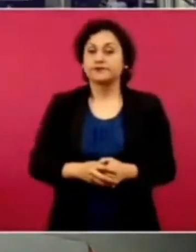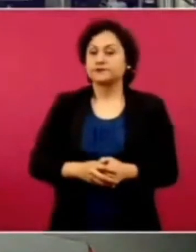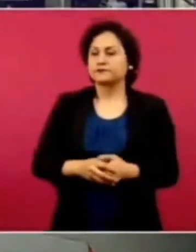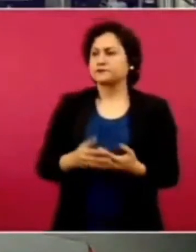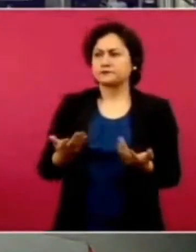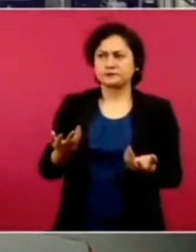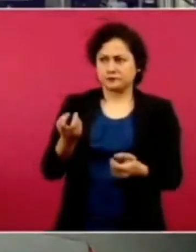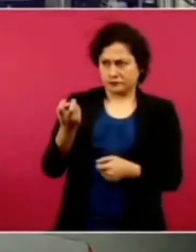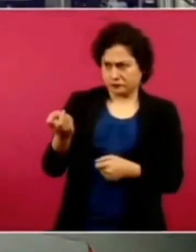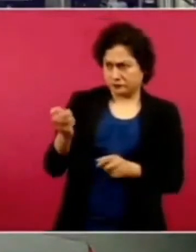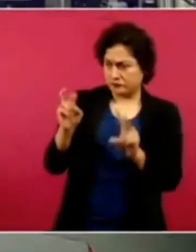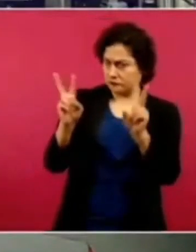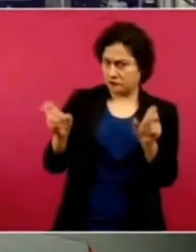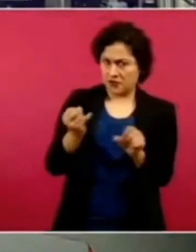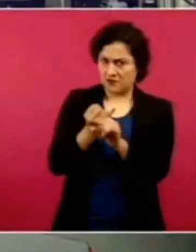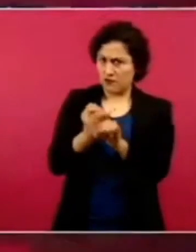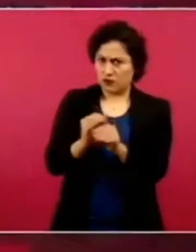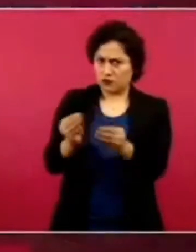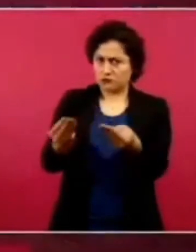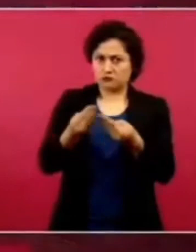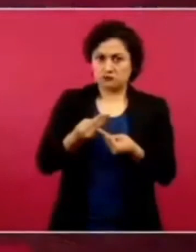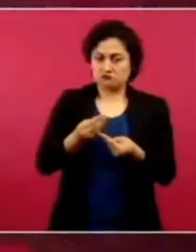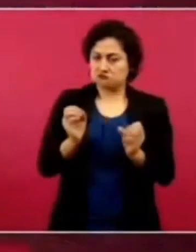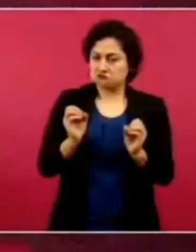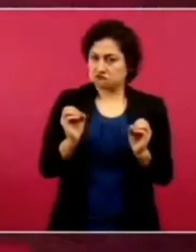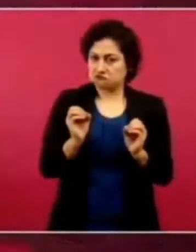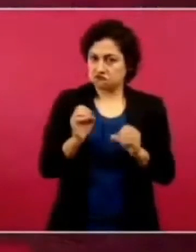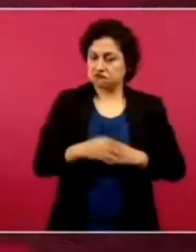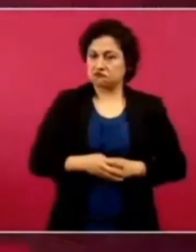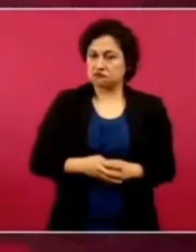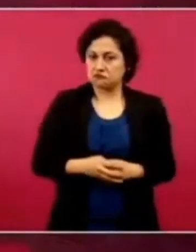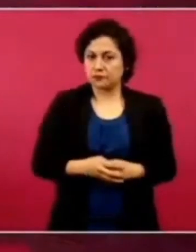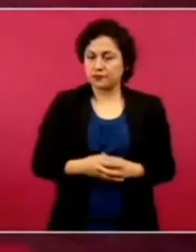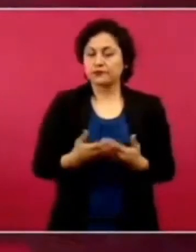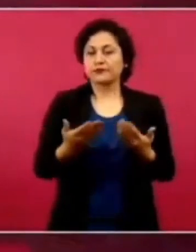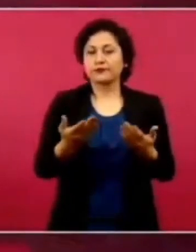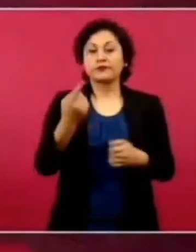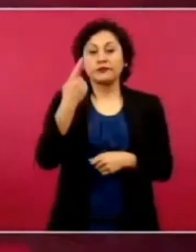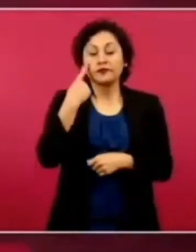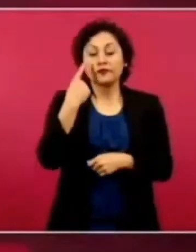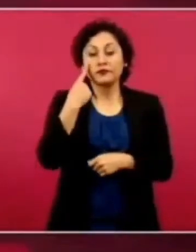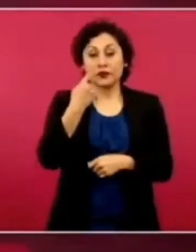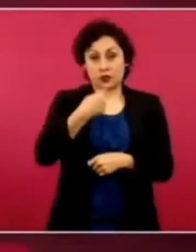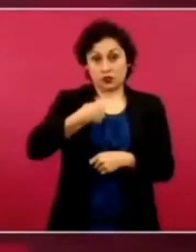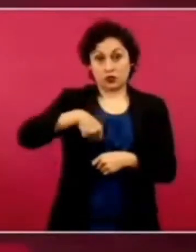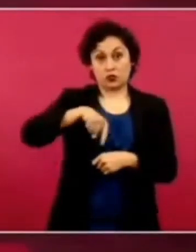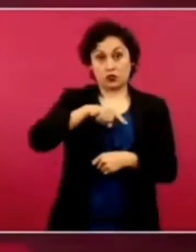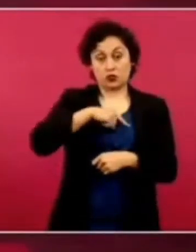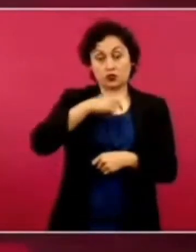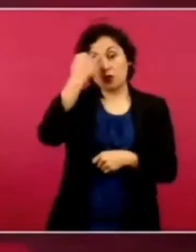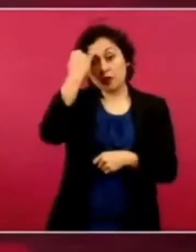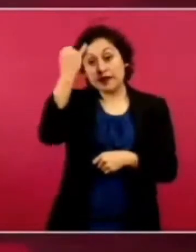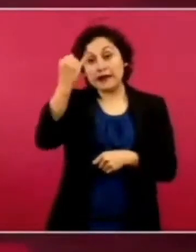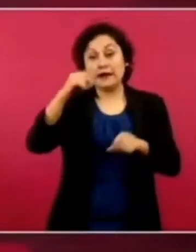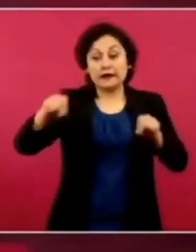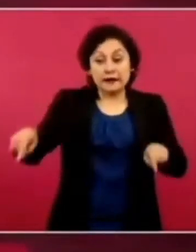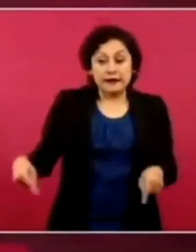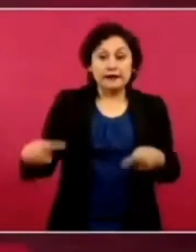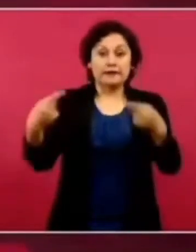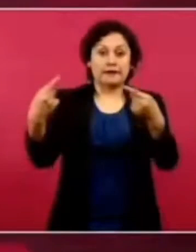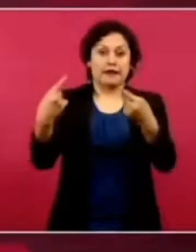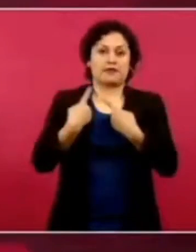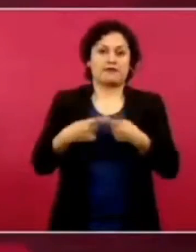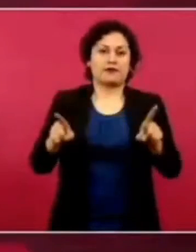sobre eso las discrepancias que tenemos con los consejeros